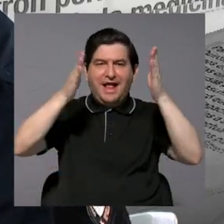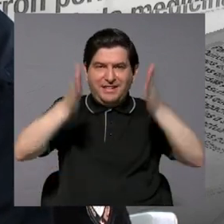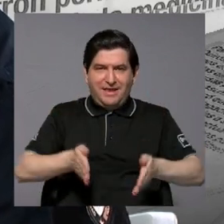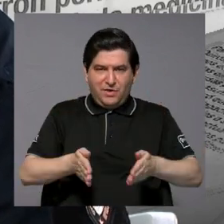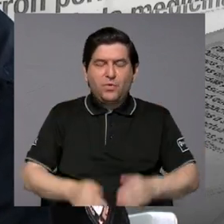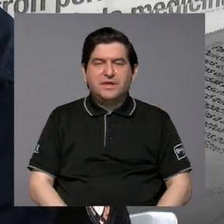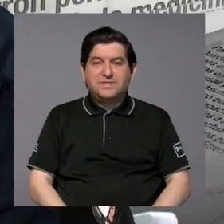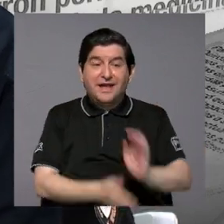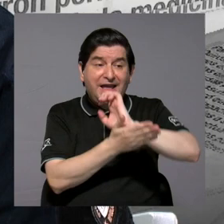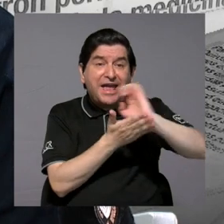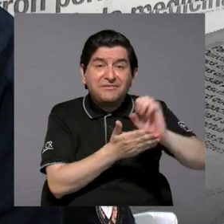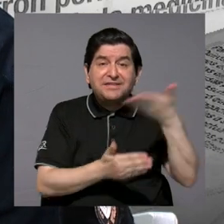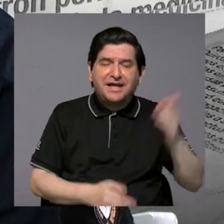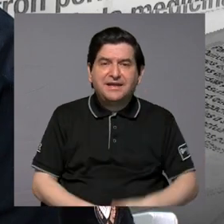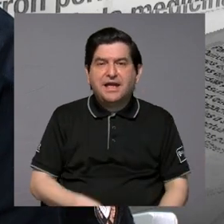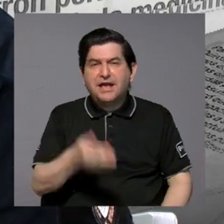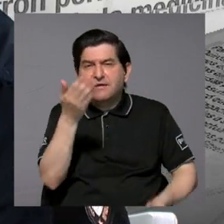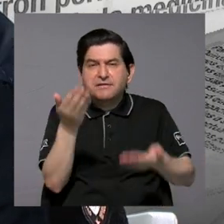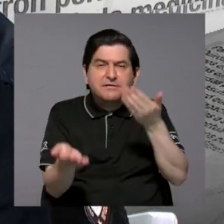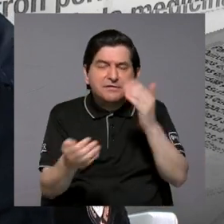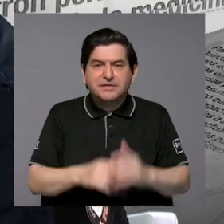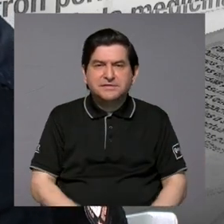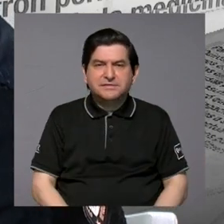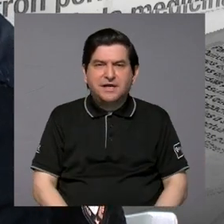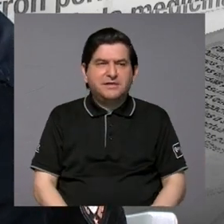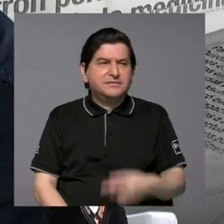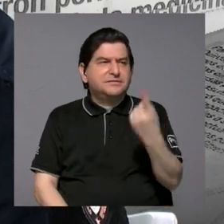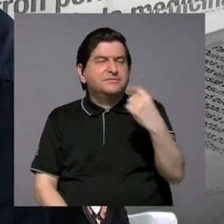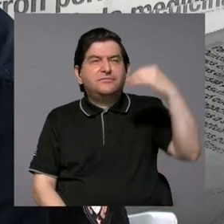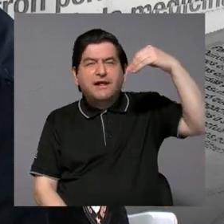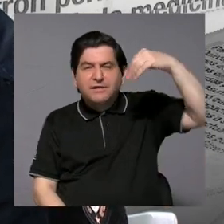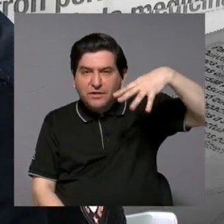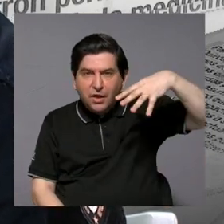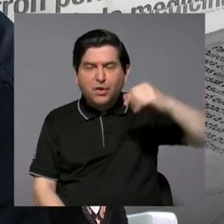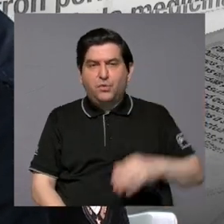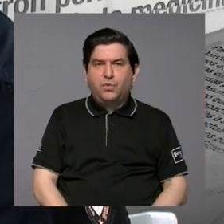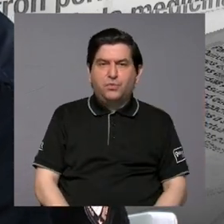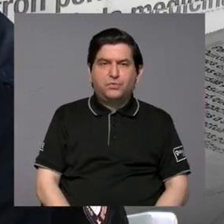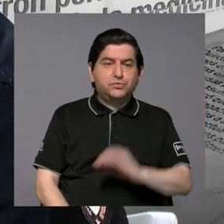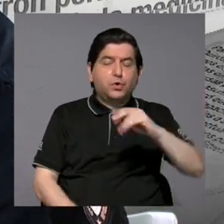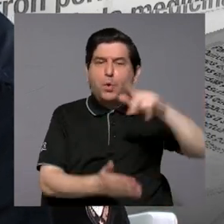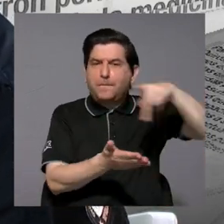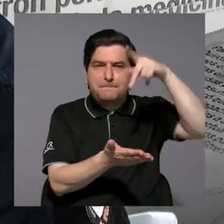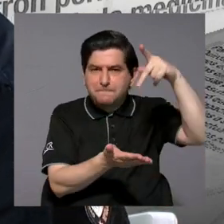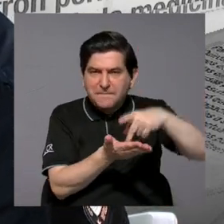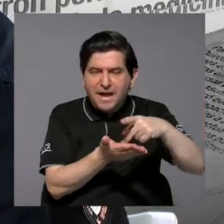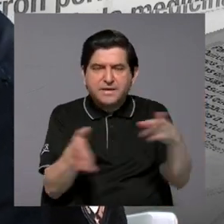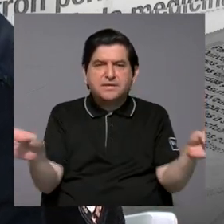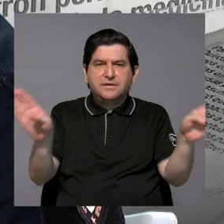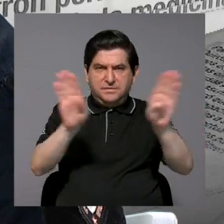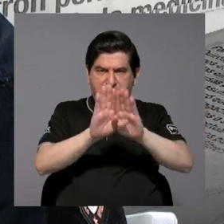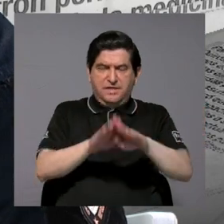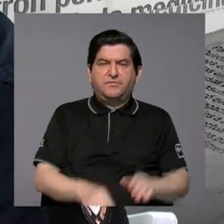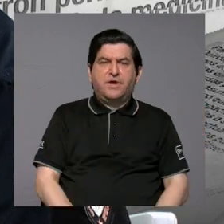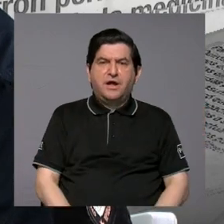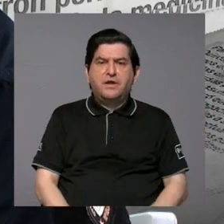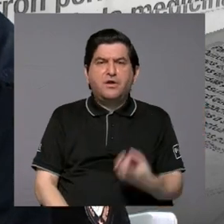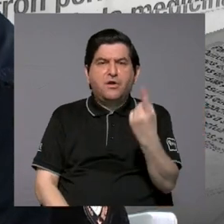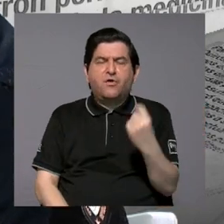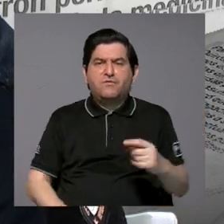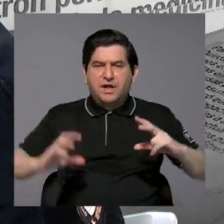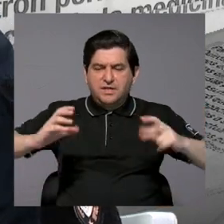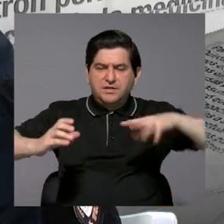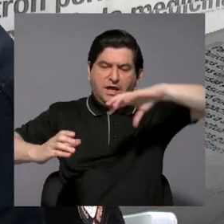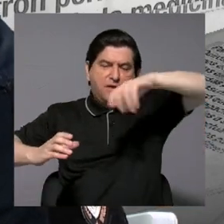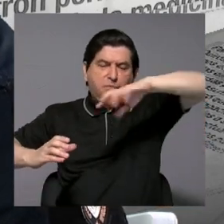prevenir prevenir qué una luz un falta de iluminación el parque que hay que cerrarlo no hay un hidrante ese